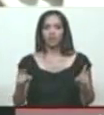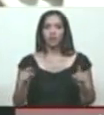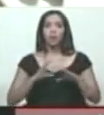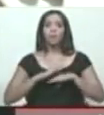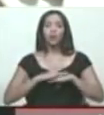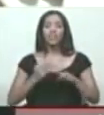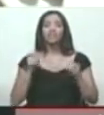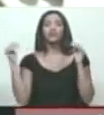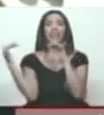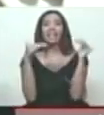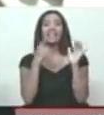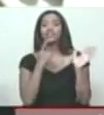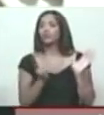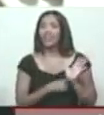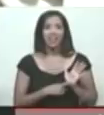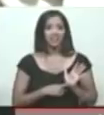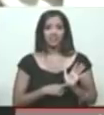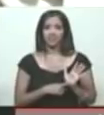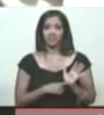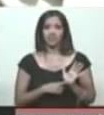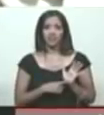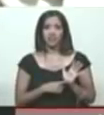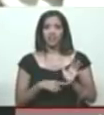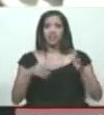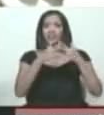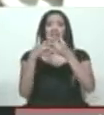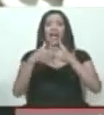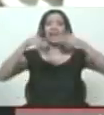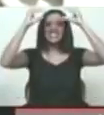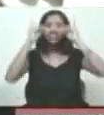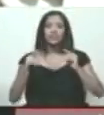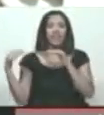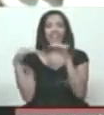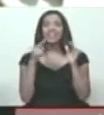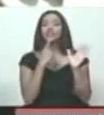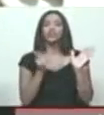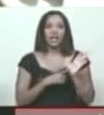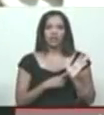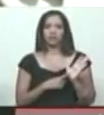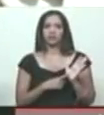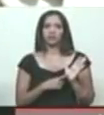es una guerra total. El imperialismo ha decidido una guerra total.